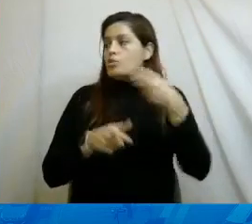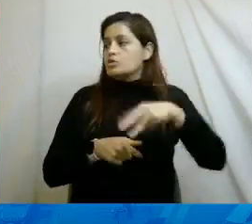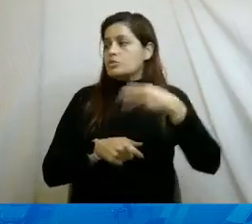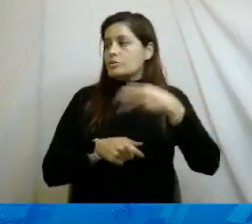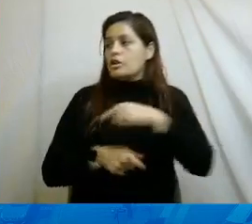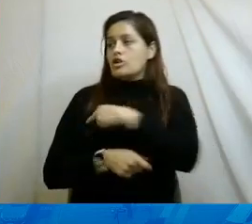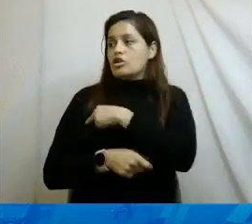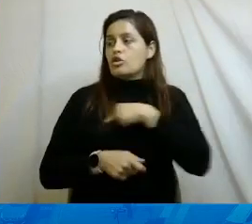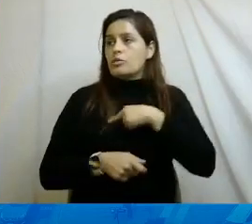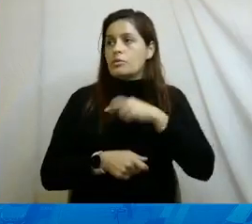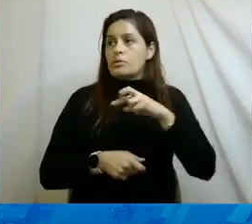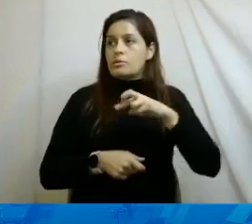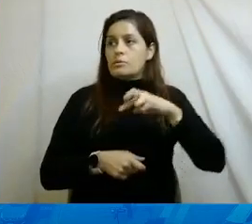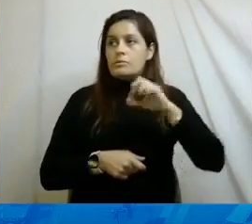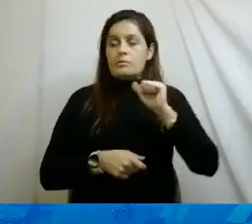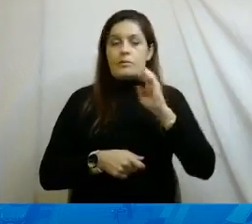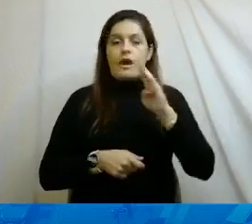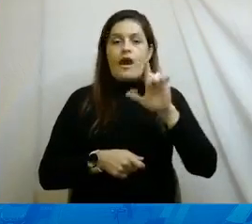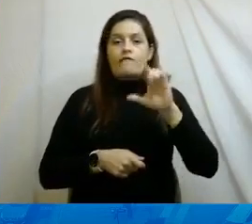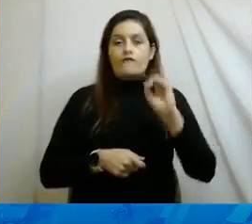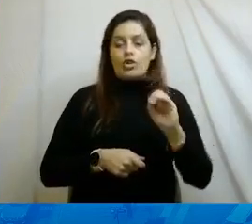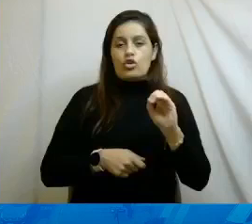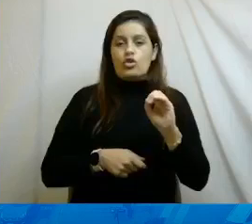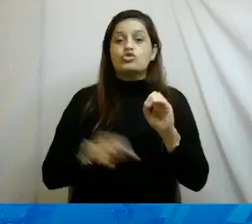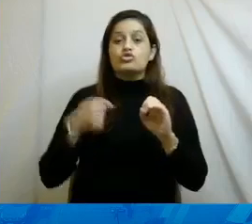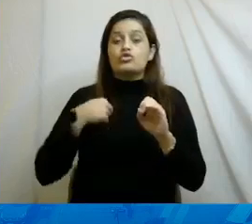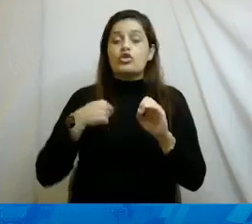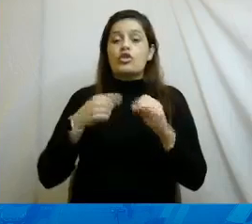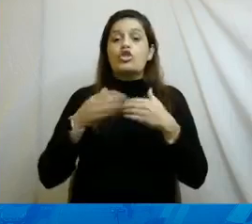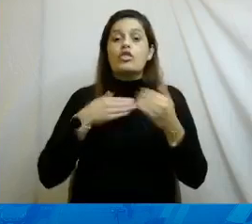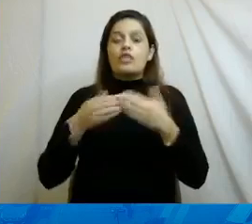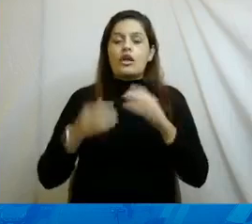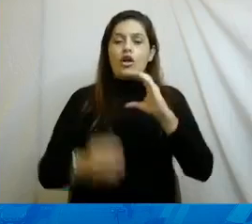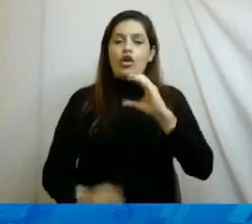nombre es Pablo Seger, director de la Escuela Claudio Rao de Codigua, Melipilla.